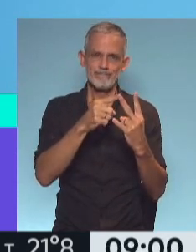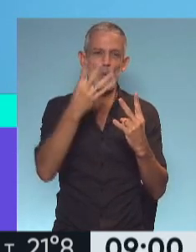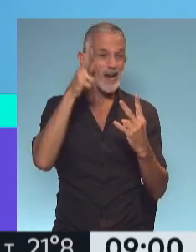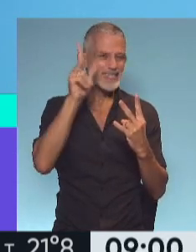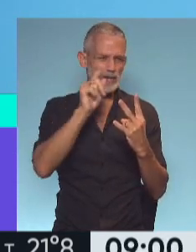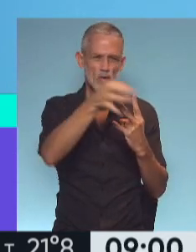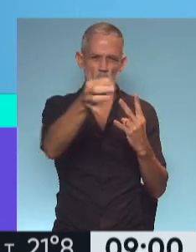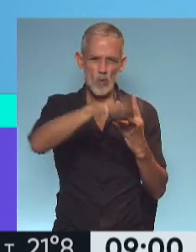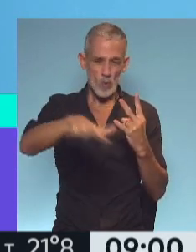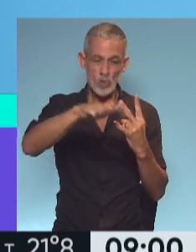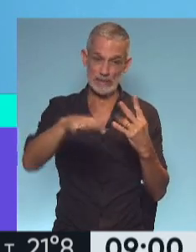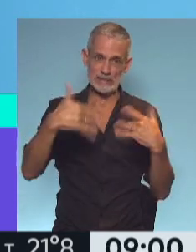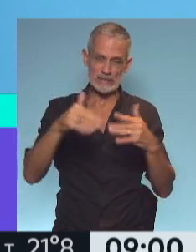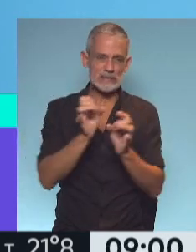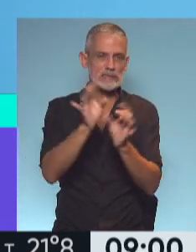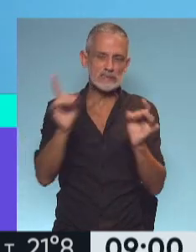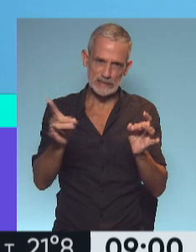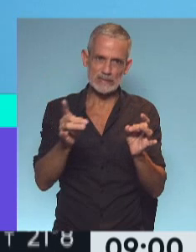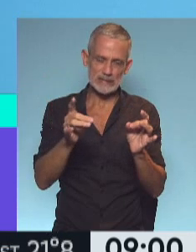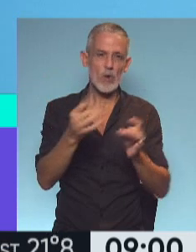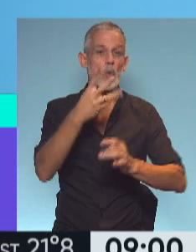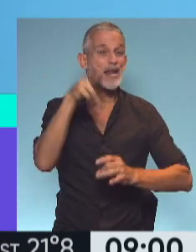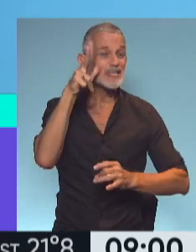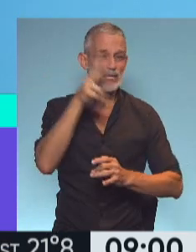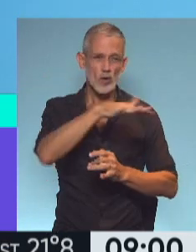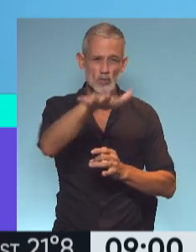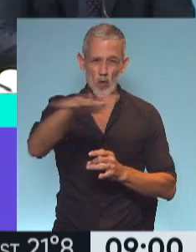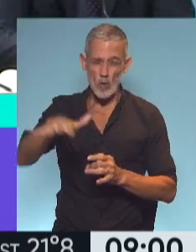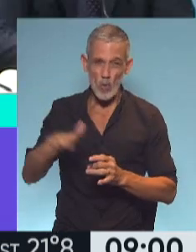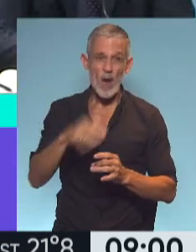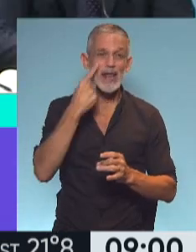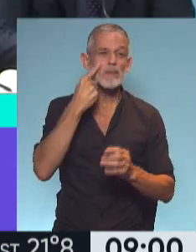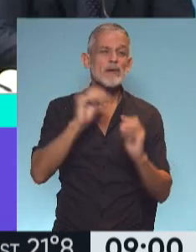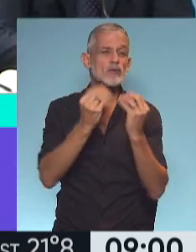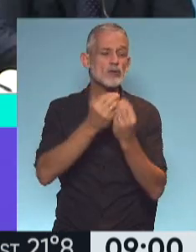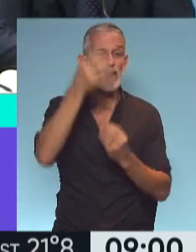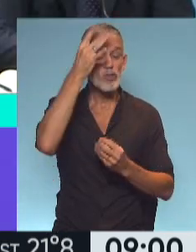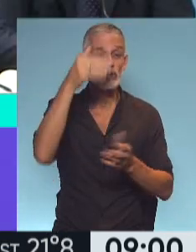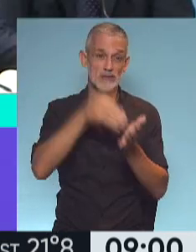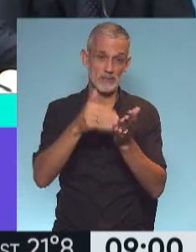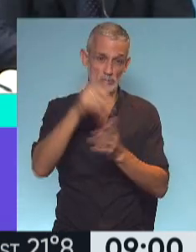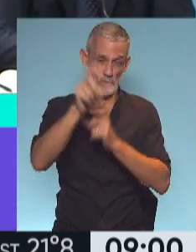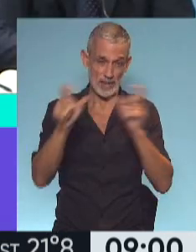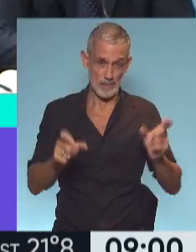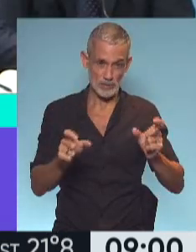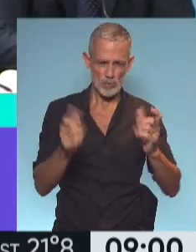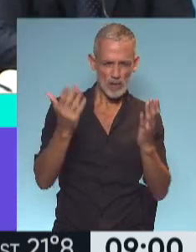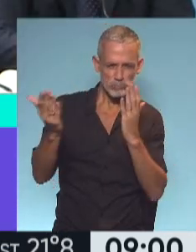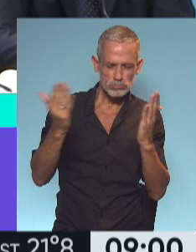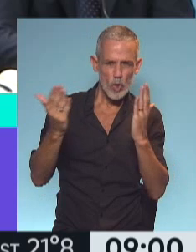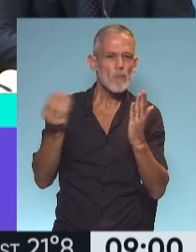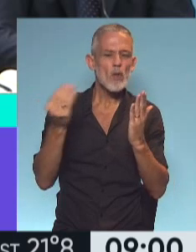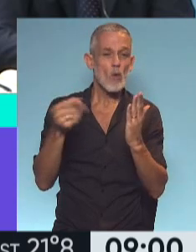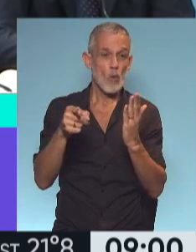un alto riesgo epidemiológico, estos 48 departamentos en donde habitan 12 millones de personas, comparados con lo